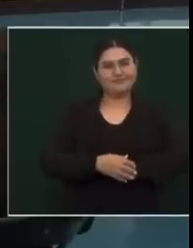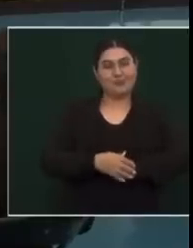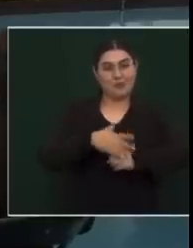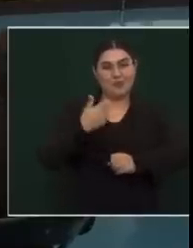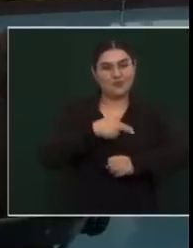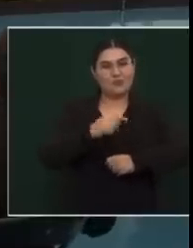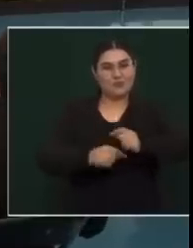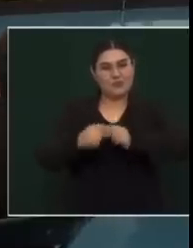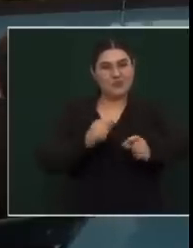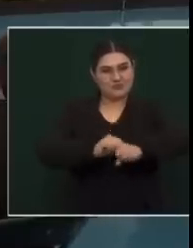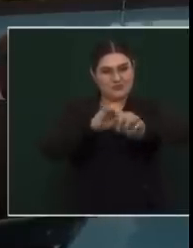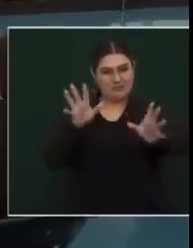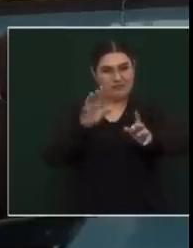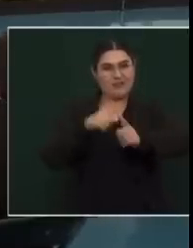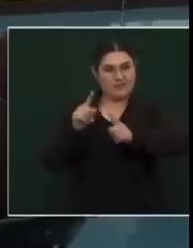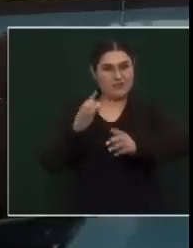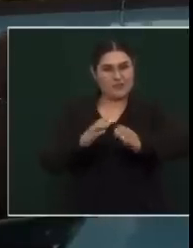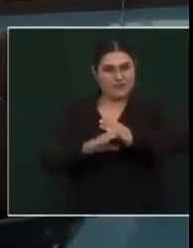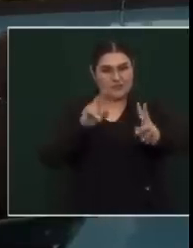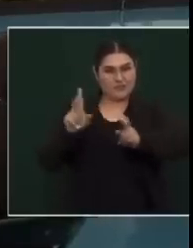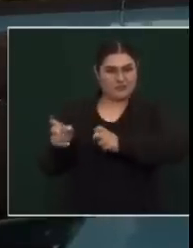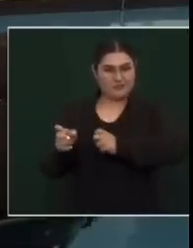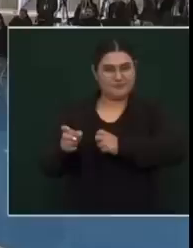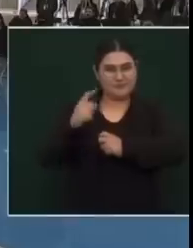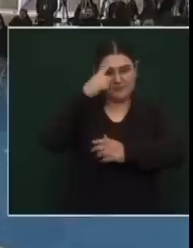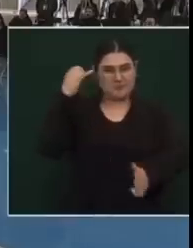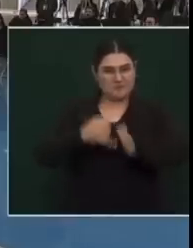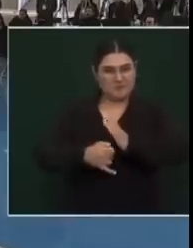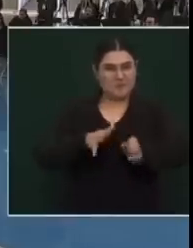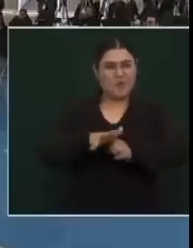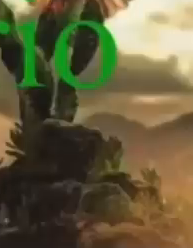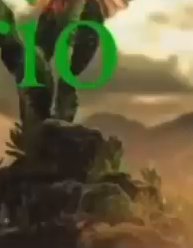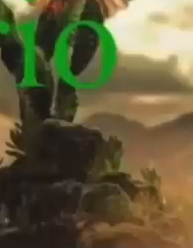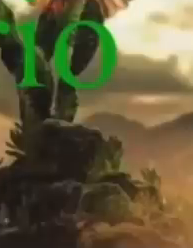aclarar las cosas sobre eso. Vamos al fondo del asunto.